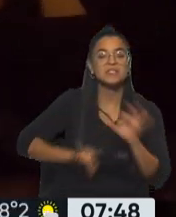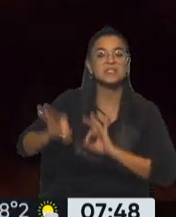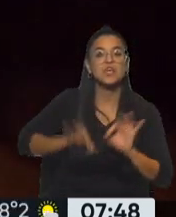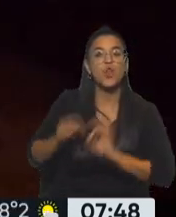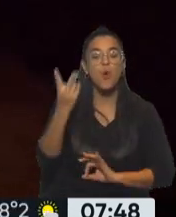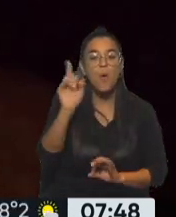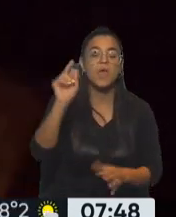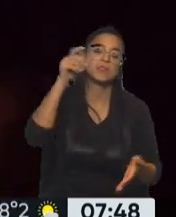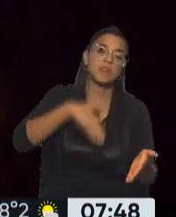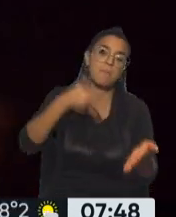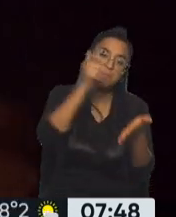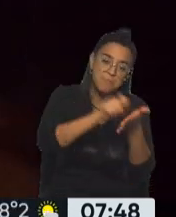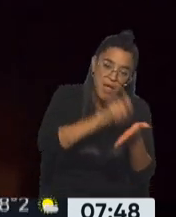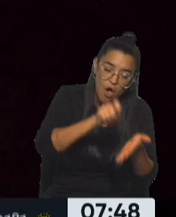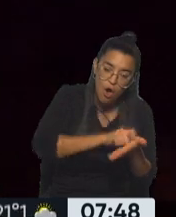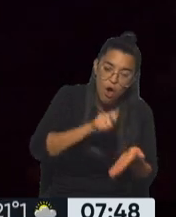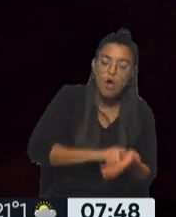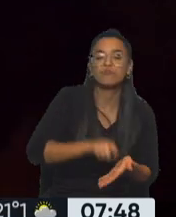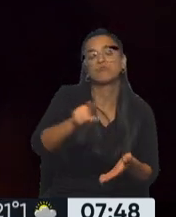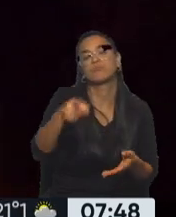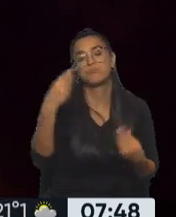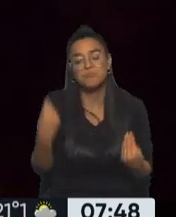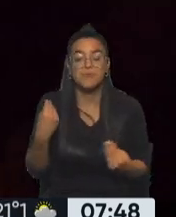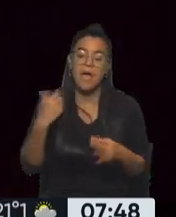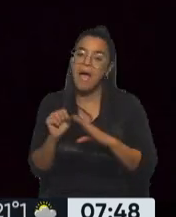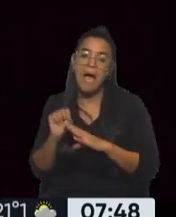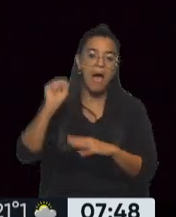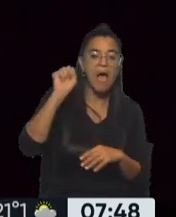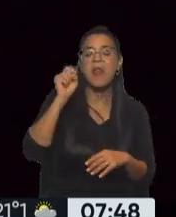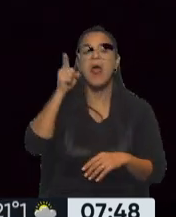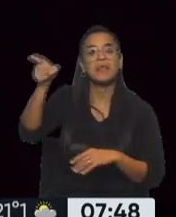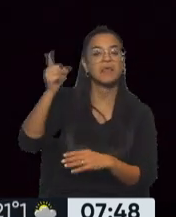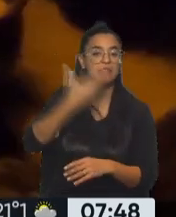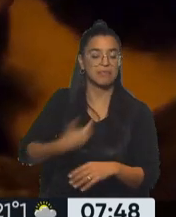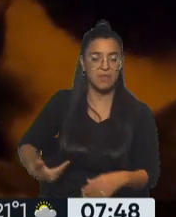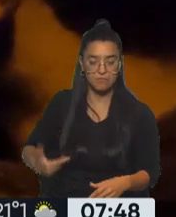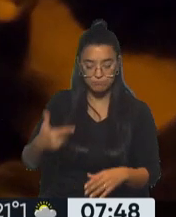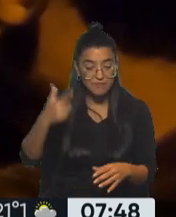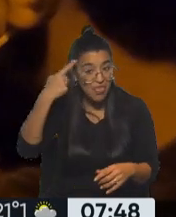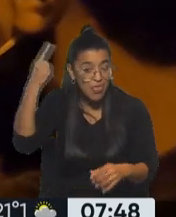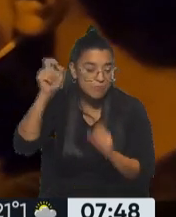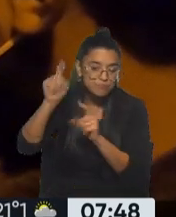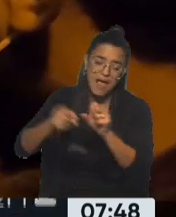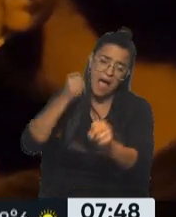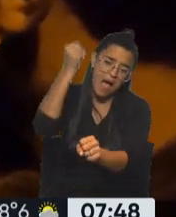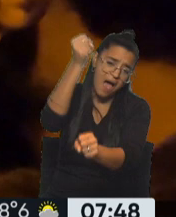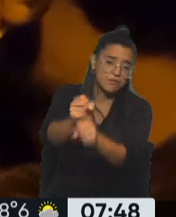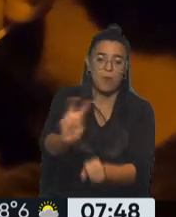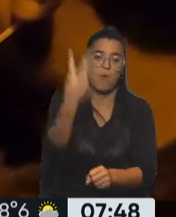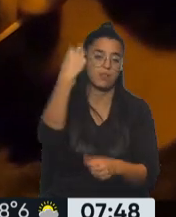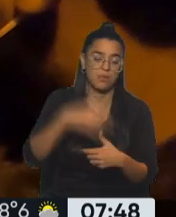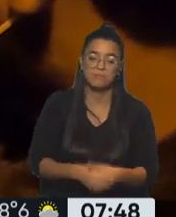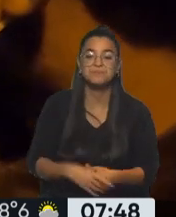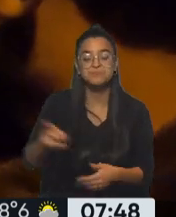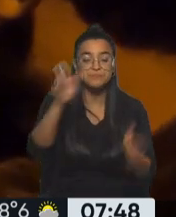en poeta, trabajador de prensa y sobre todo un anarquista militante y comprometido con sus ideas hasta la muerte. La obra está basada